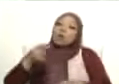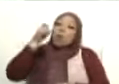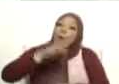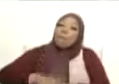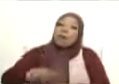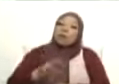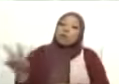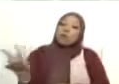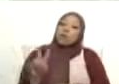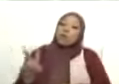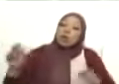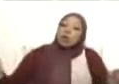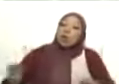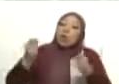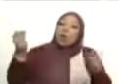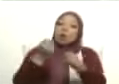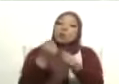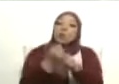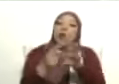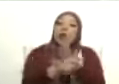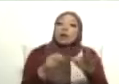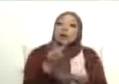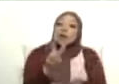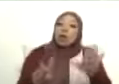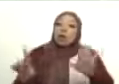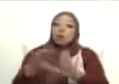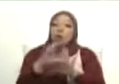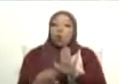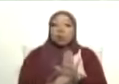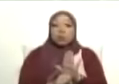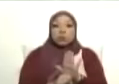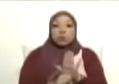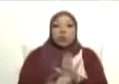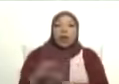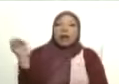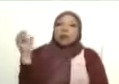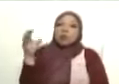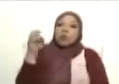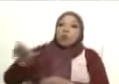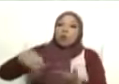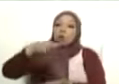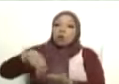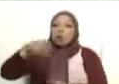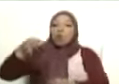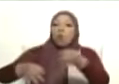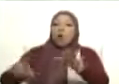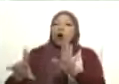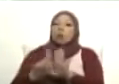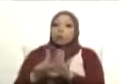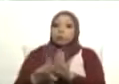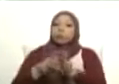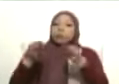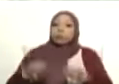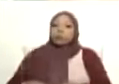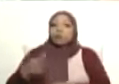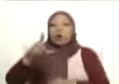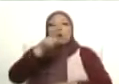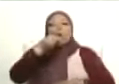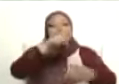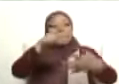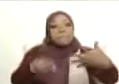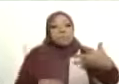venezolano está amparado en el artículo 71 de nuestra Carta Magna. La Asamblea Nacional propuso incluso realizar este referendo